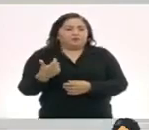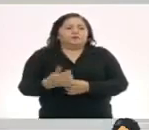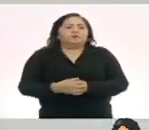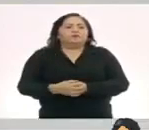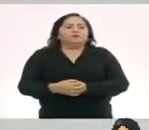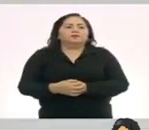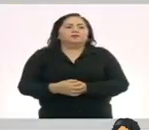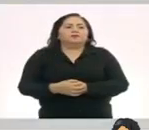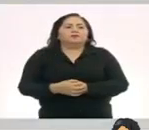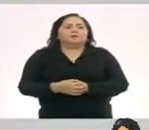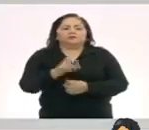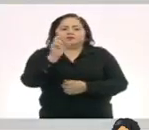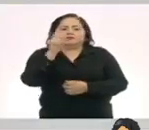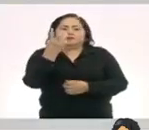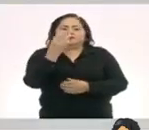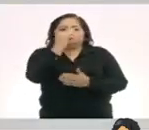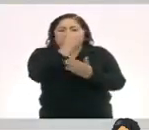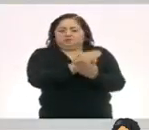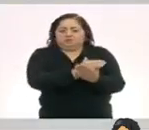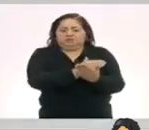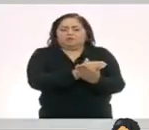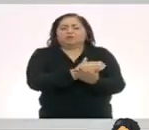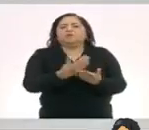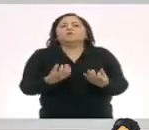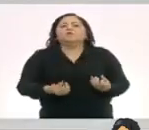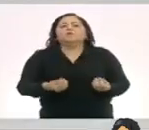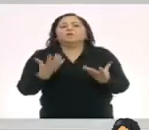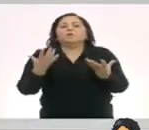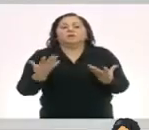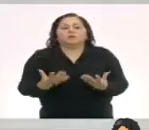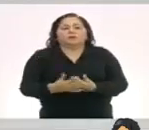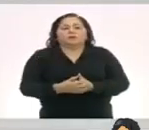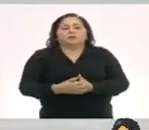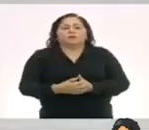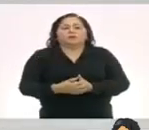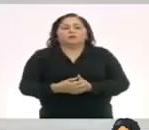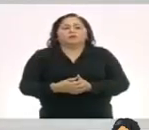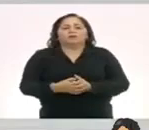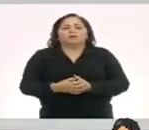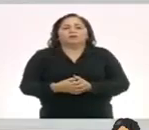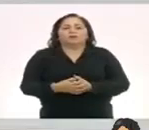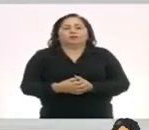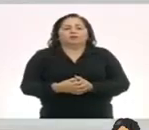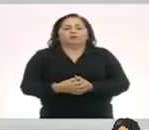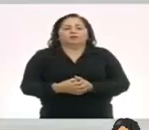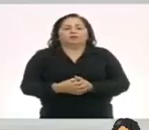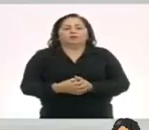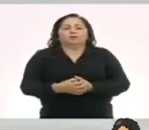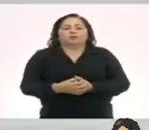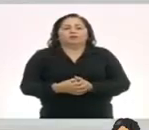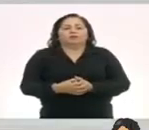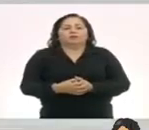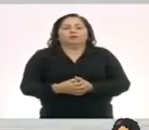le restamos los 33 que ya aportamos. ¿Y entonces cuánto puso sería mi papá?